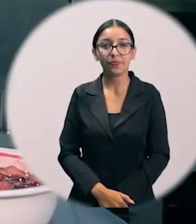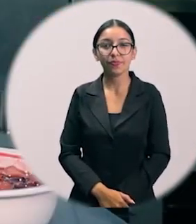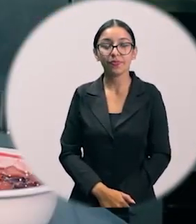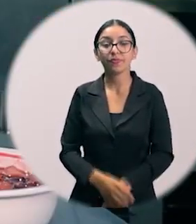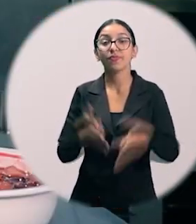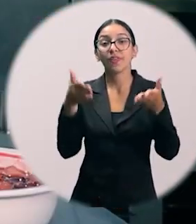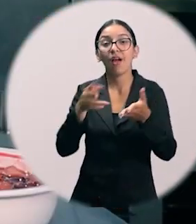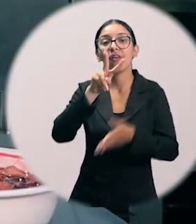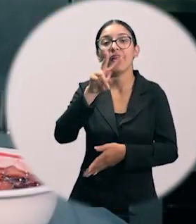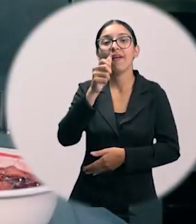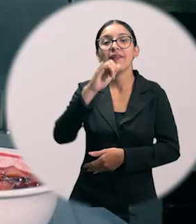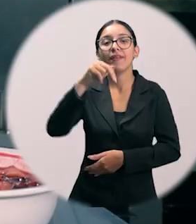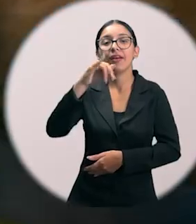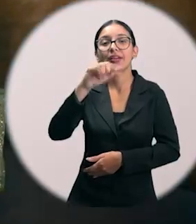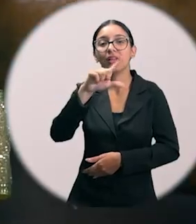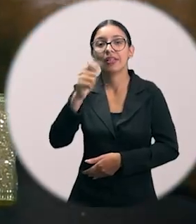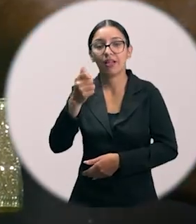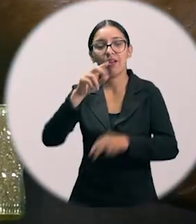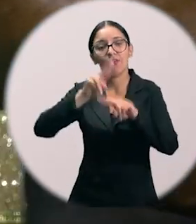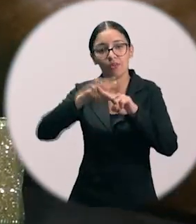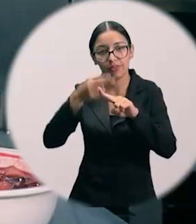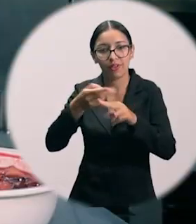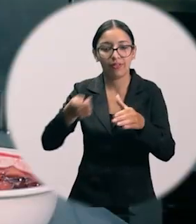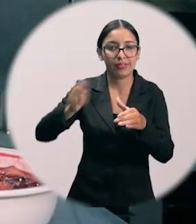Nuestra vainillita de vuelta.